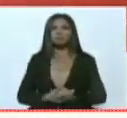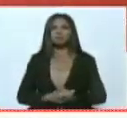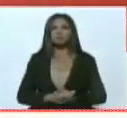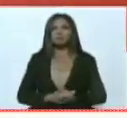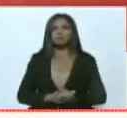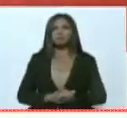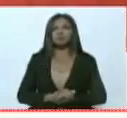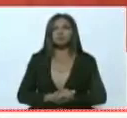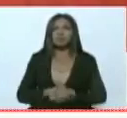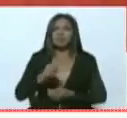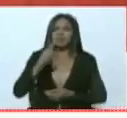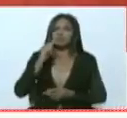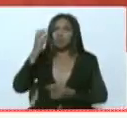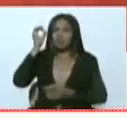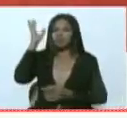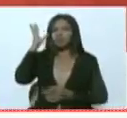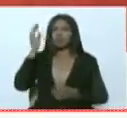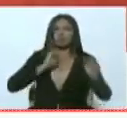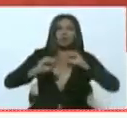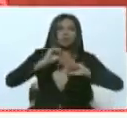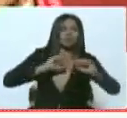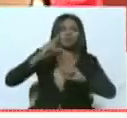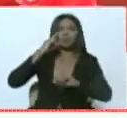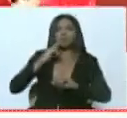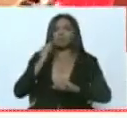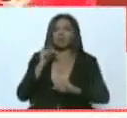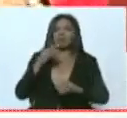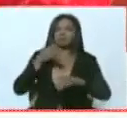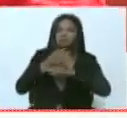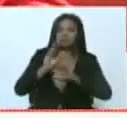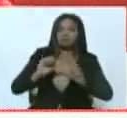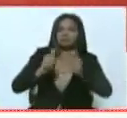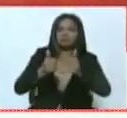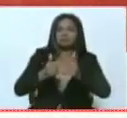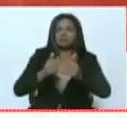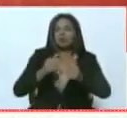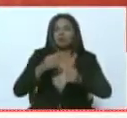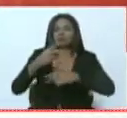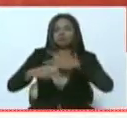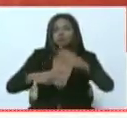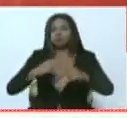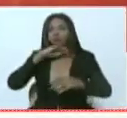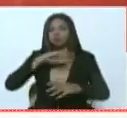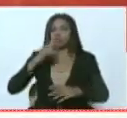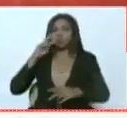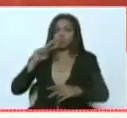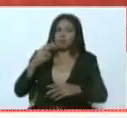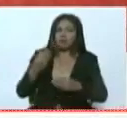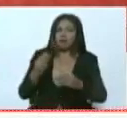ya para entonces, con las ideas del movimiento bolivariano en curso, como proceso histórico.